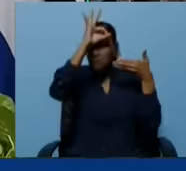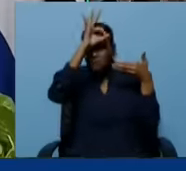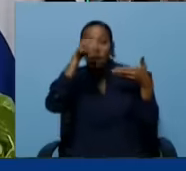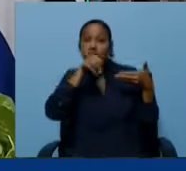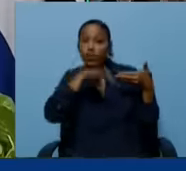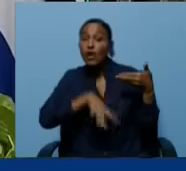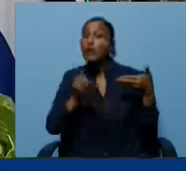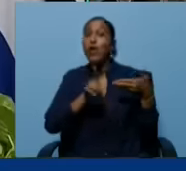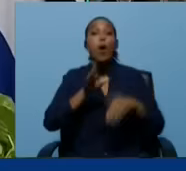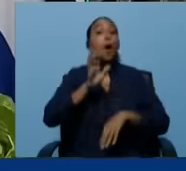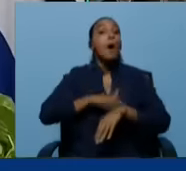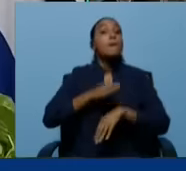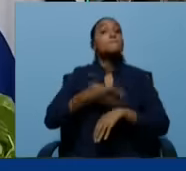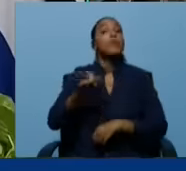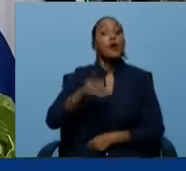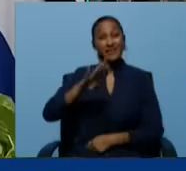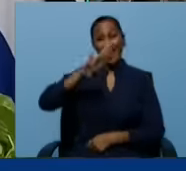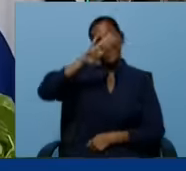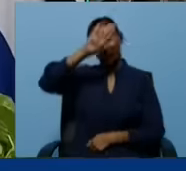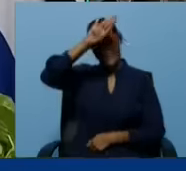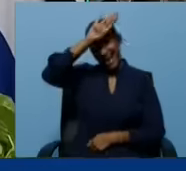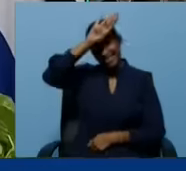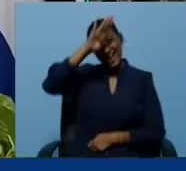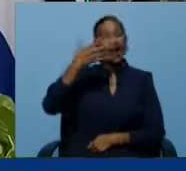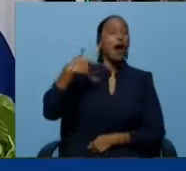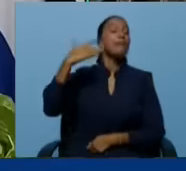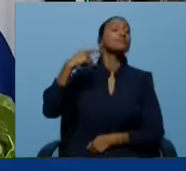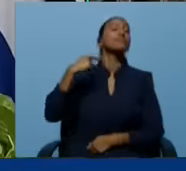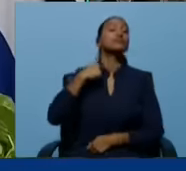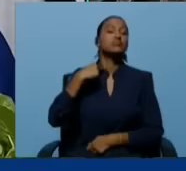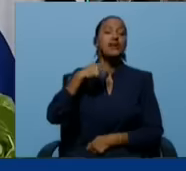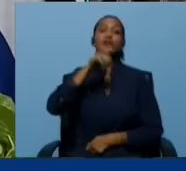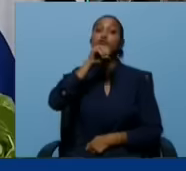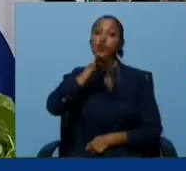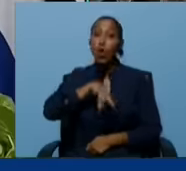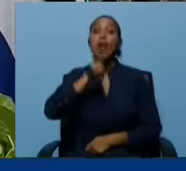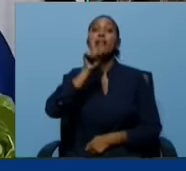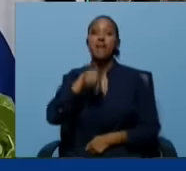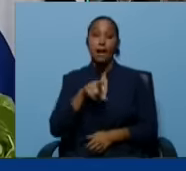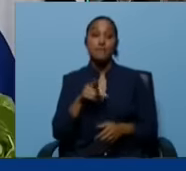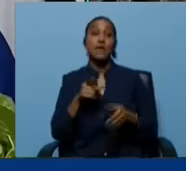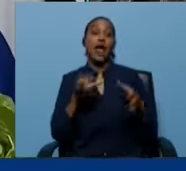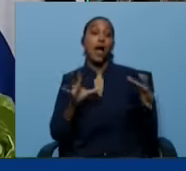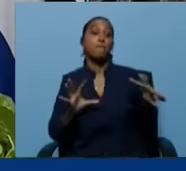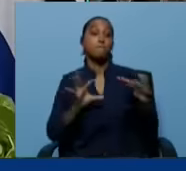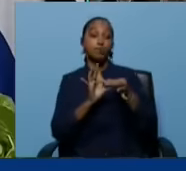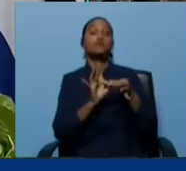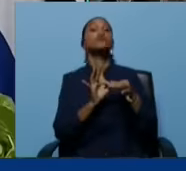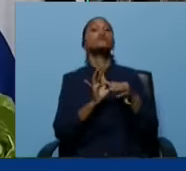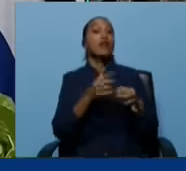batallas que estamos librando, un instrumento más que es parte del conglomerado